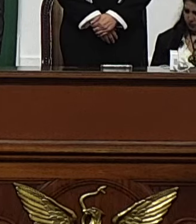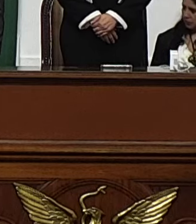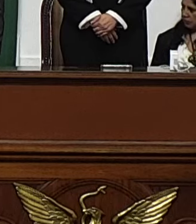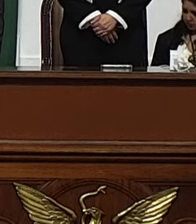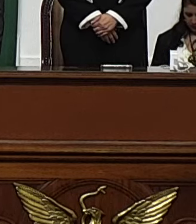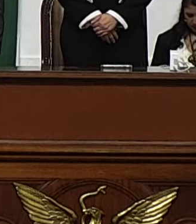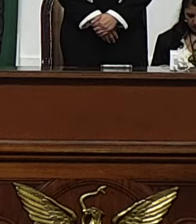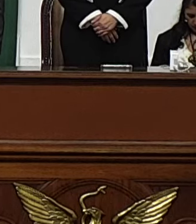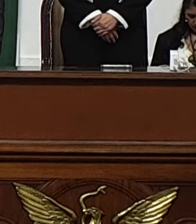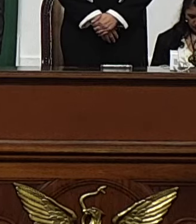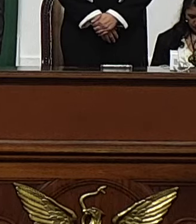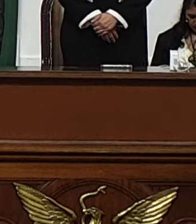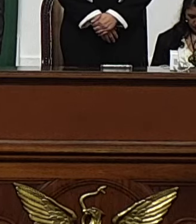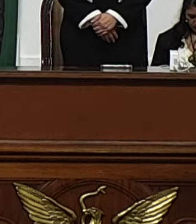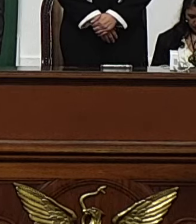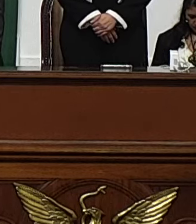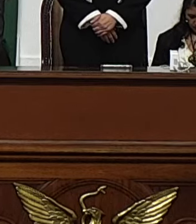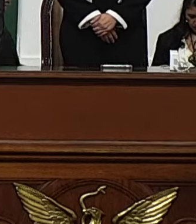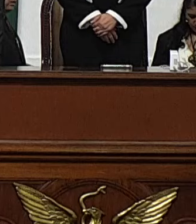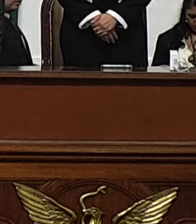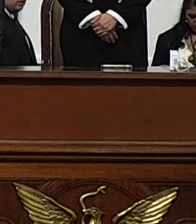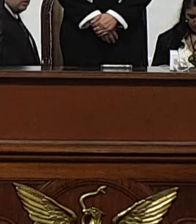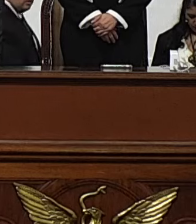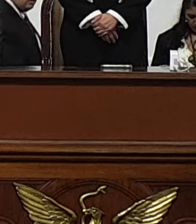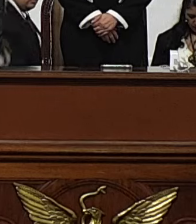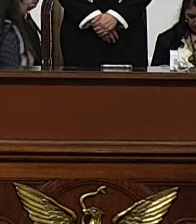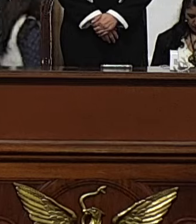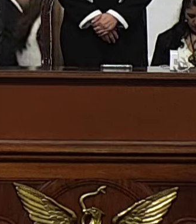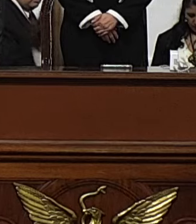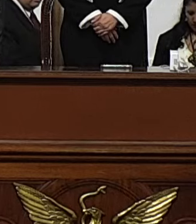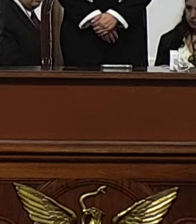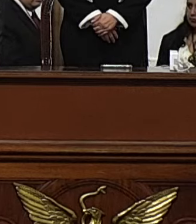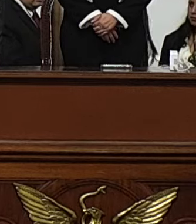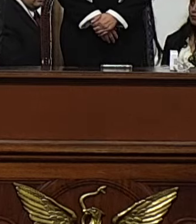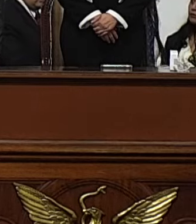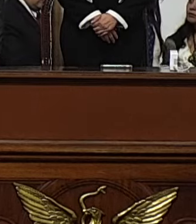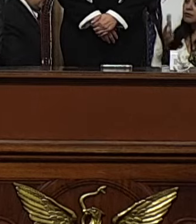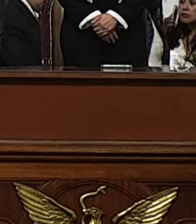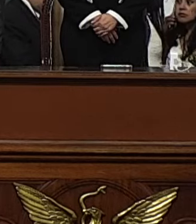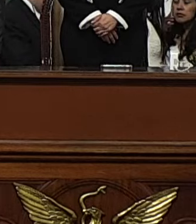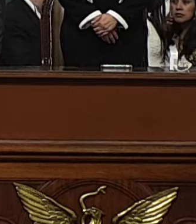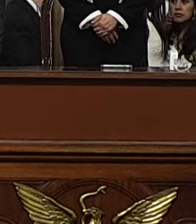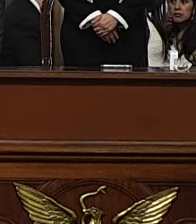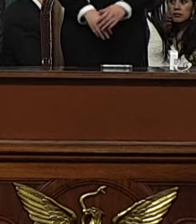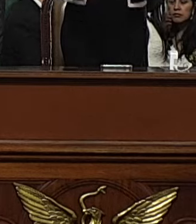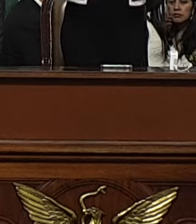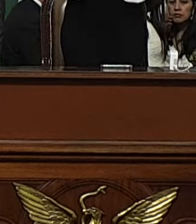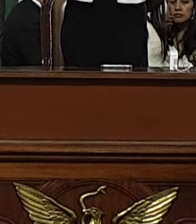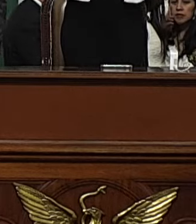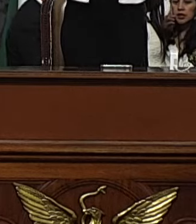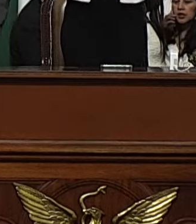legalmente constituido para el desempeño de sus funciones.